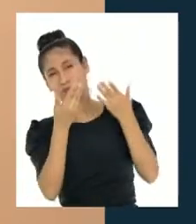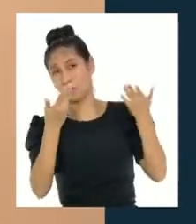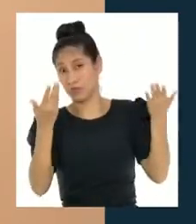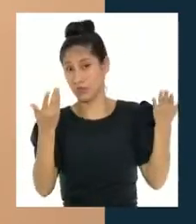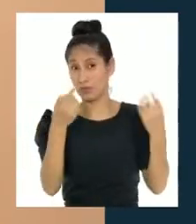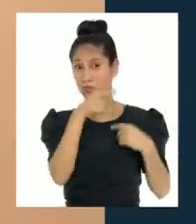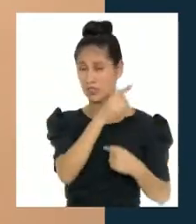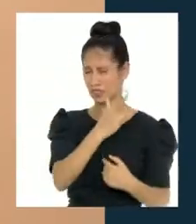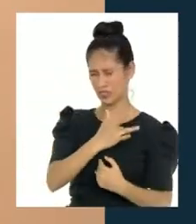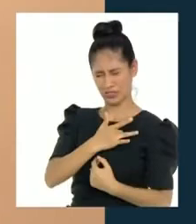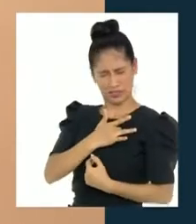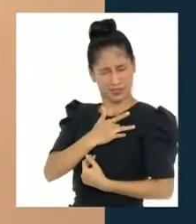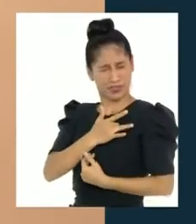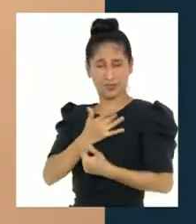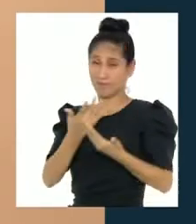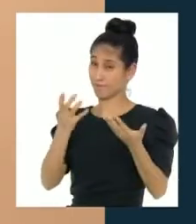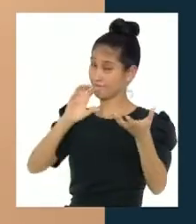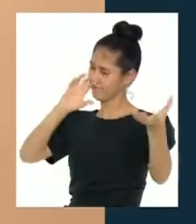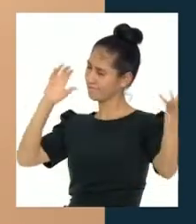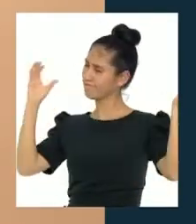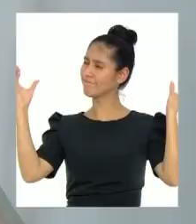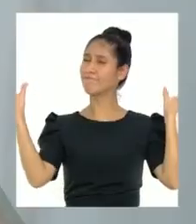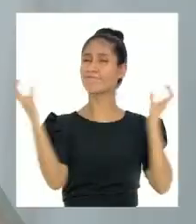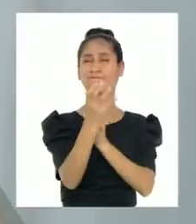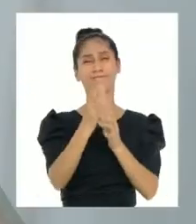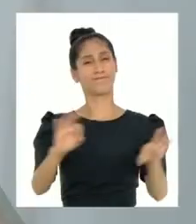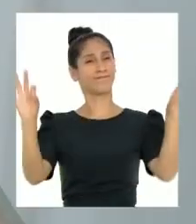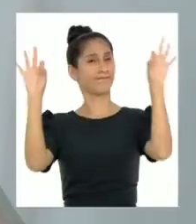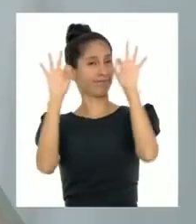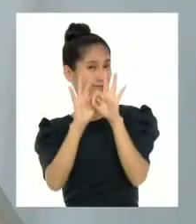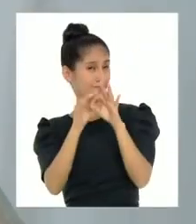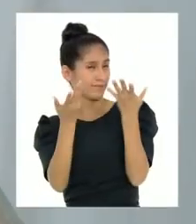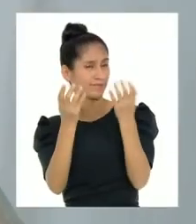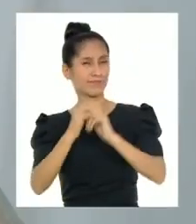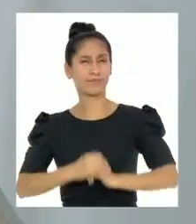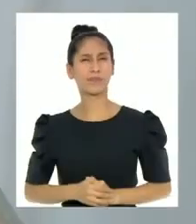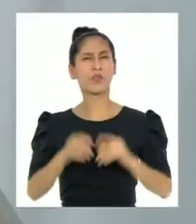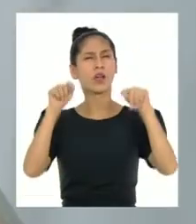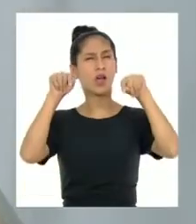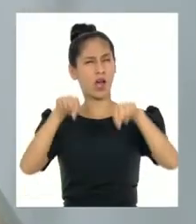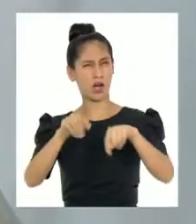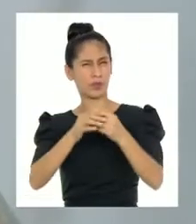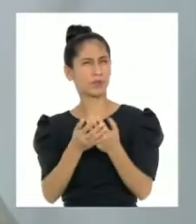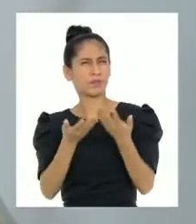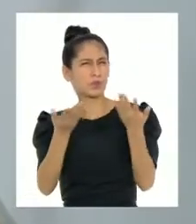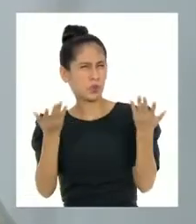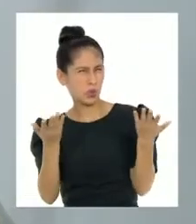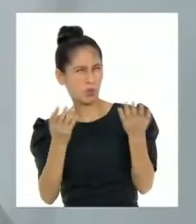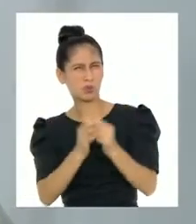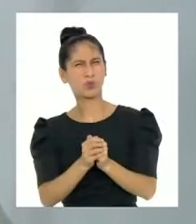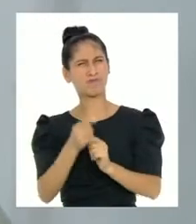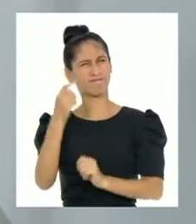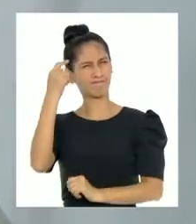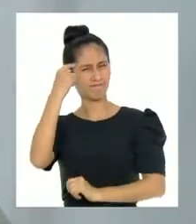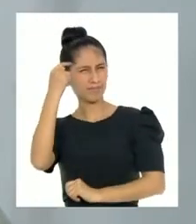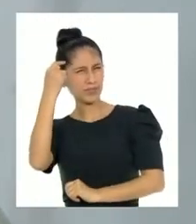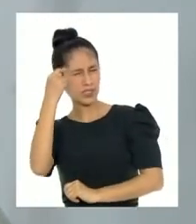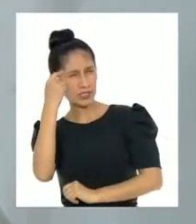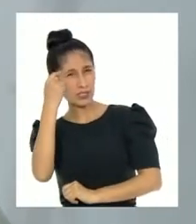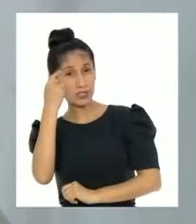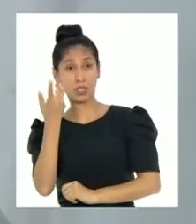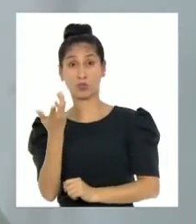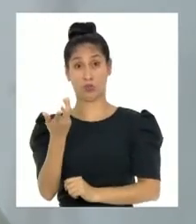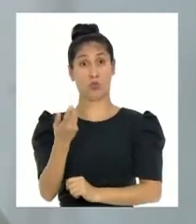ámbito académico, y es algo que debemos cambiar. ¿Qué posturas en contra de la lucha antirracista hay y cómo